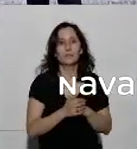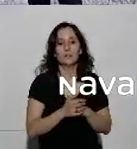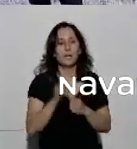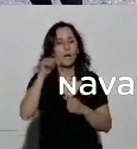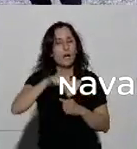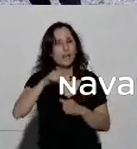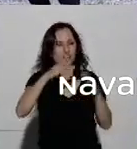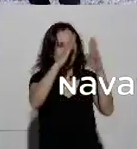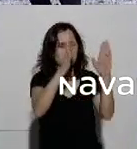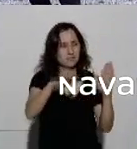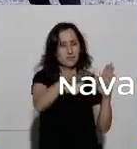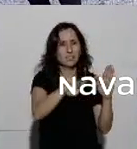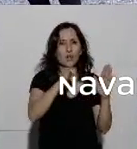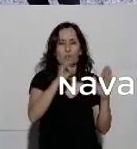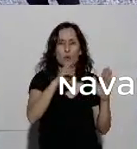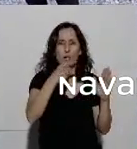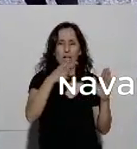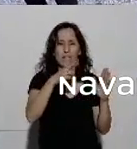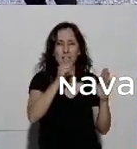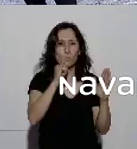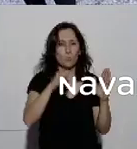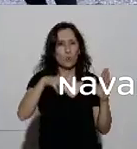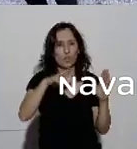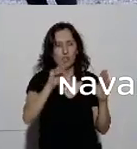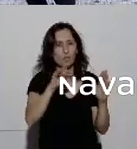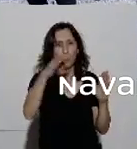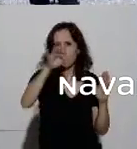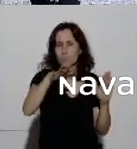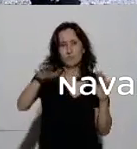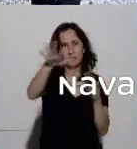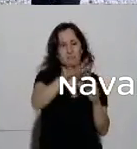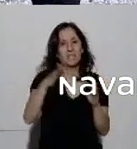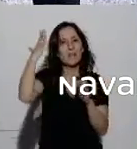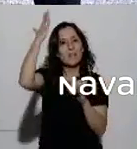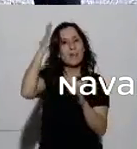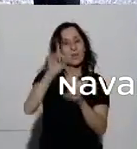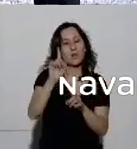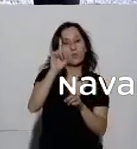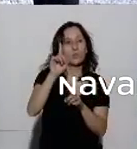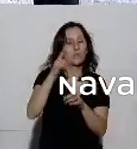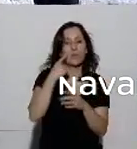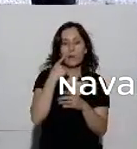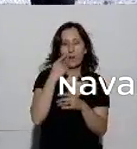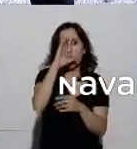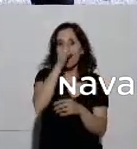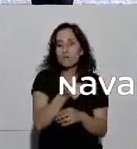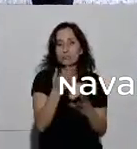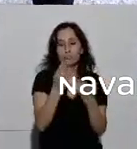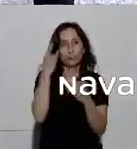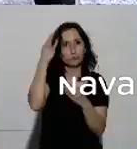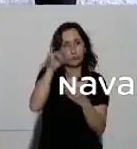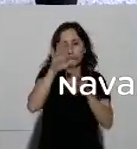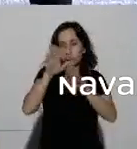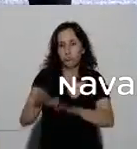en Zugarramurdi, por todo el norte de Navarra hay una secta enorme de brujos seguidores del demonio. Y los